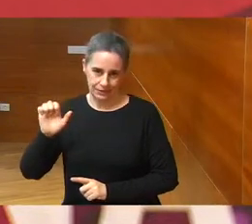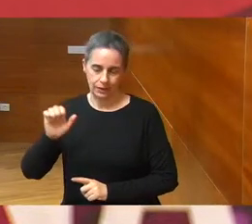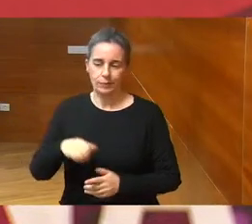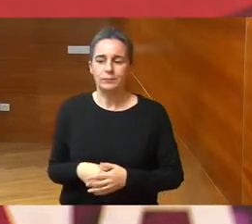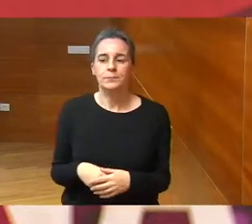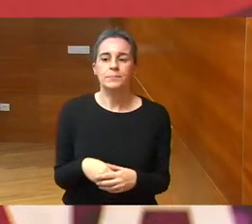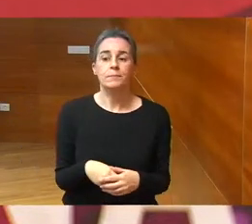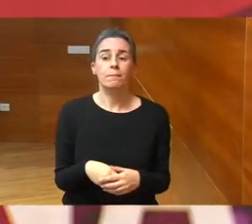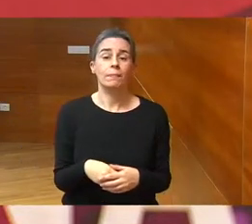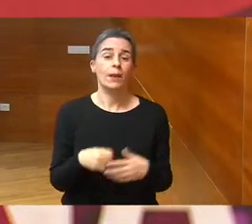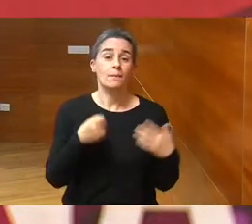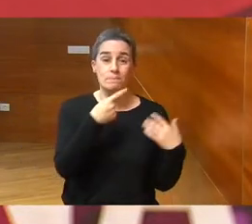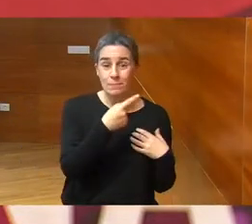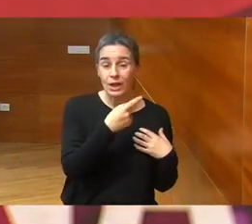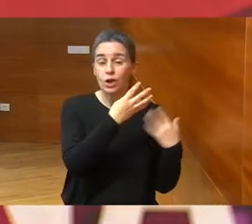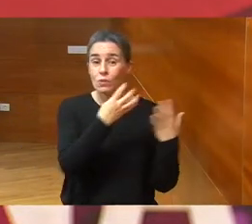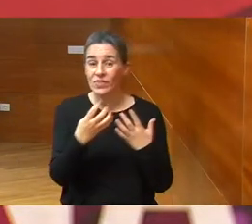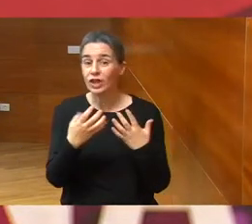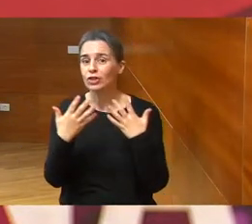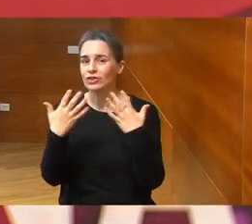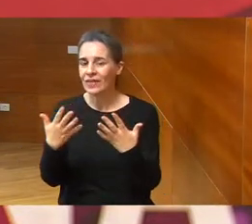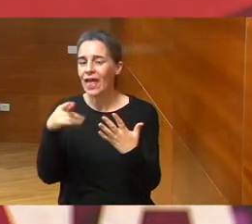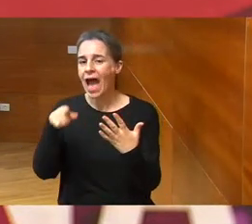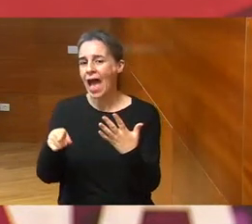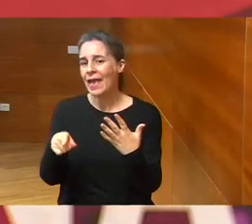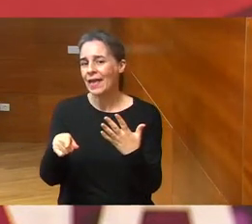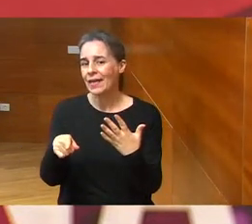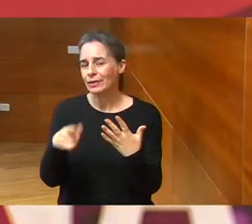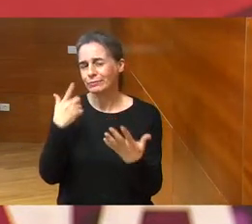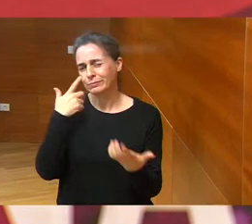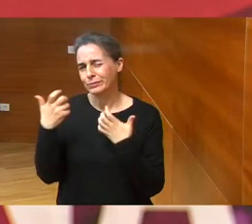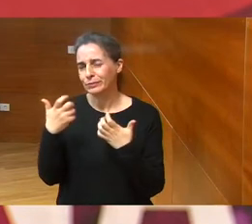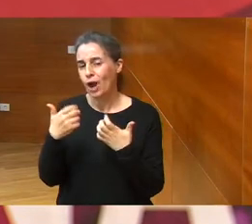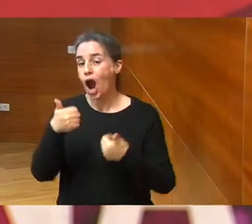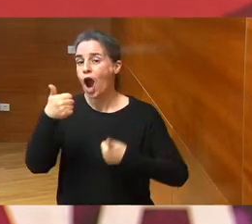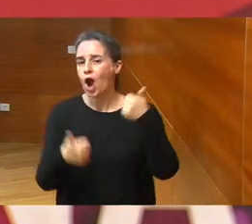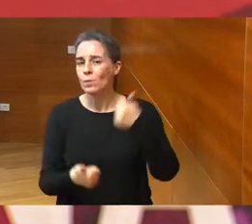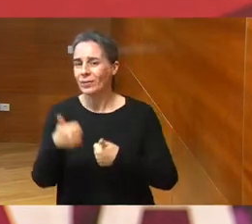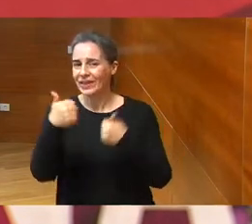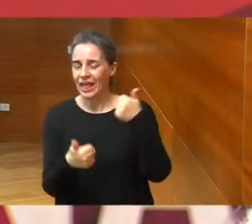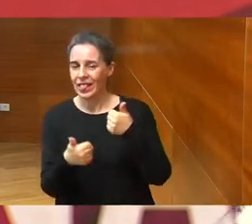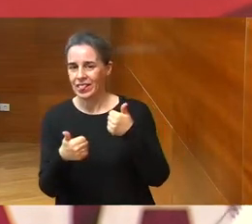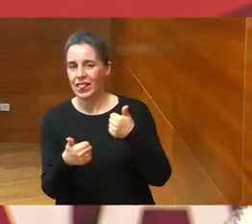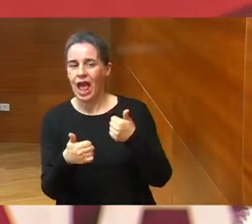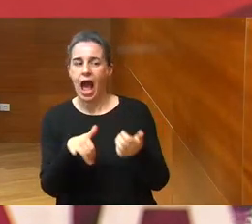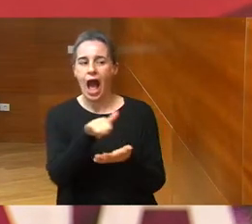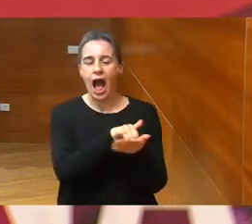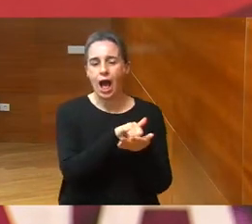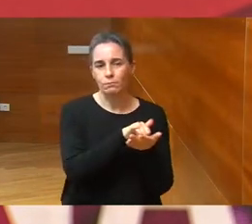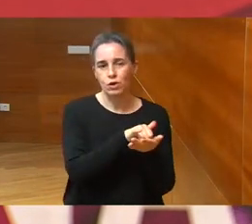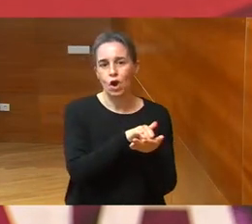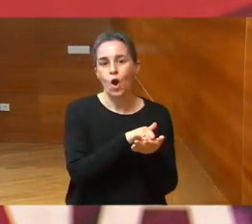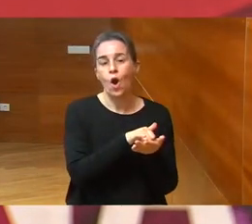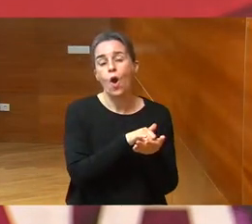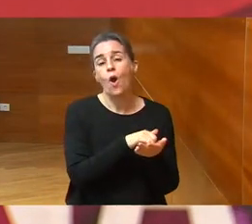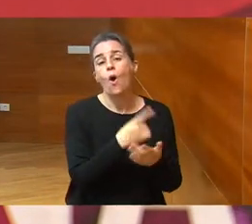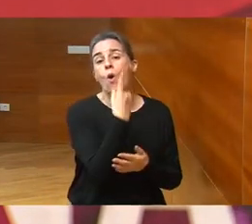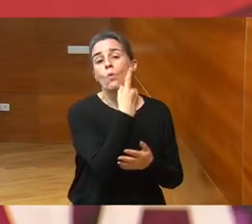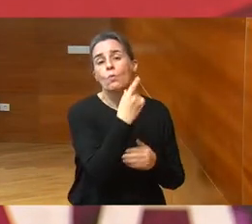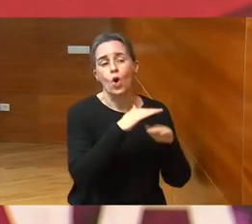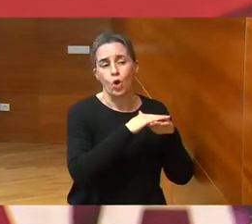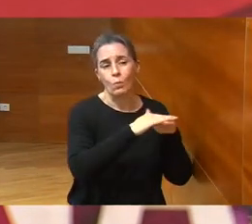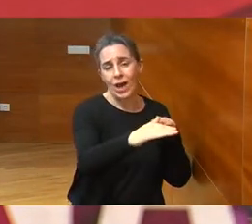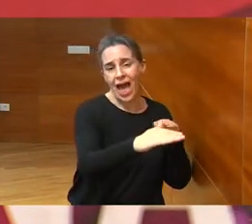pues un poco a competencia que había entre los monoplanos de blediot y osviplanos de